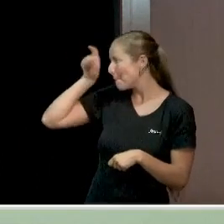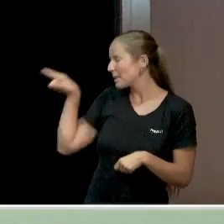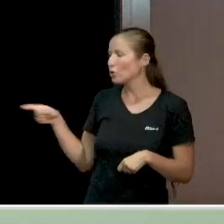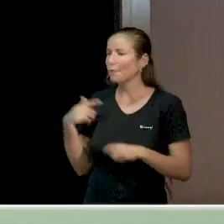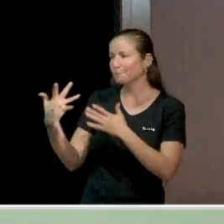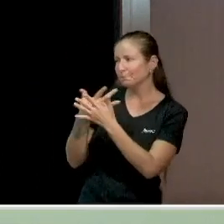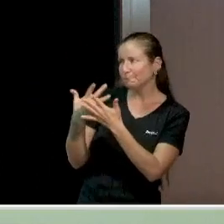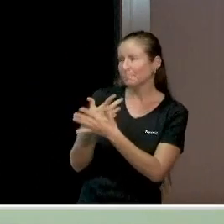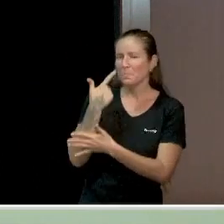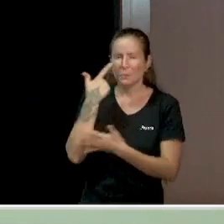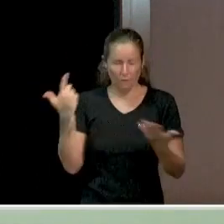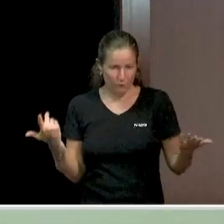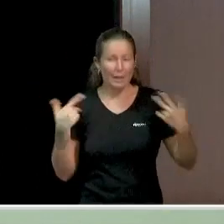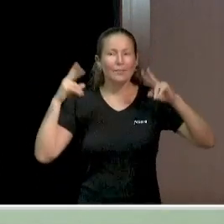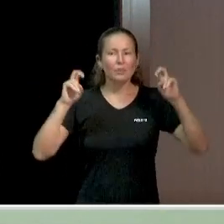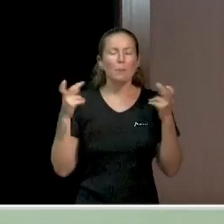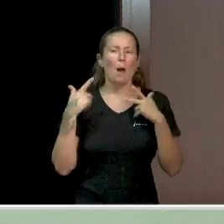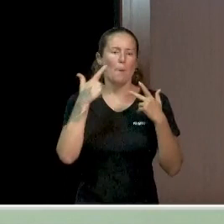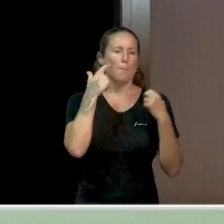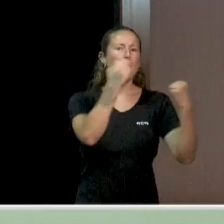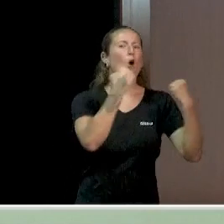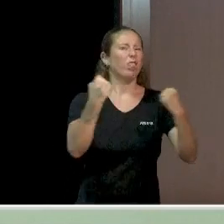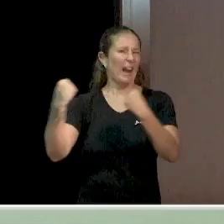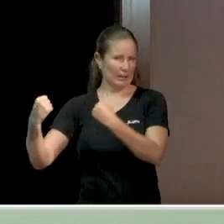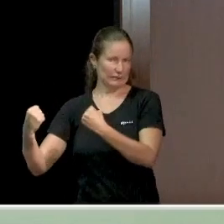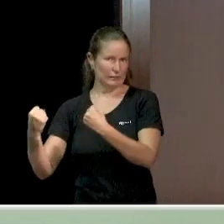la actuación de los diferentes poderes públicos